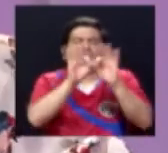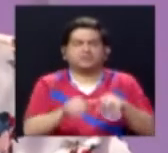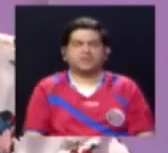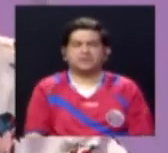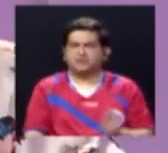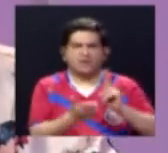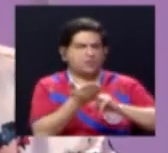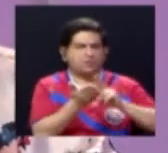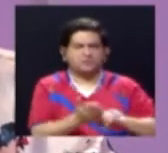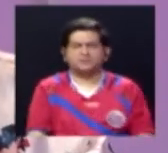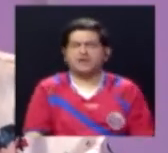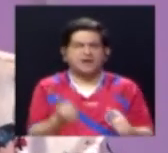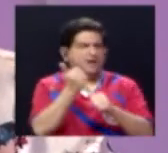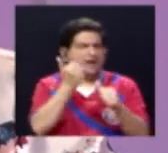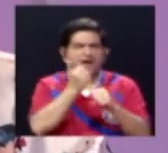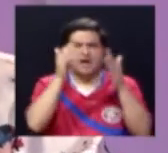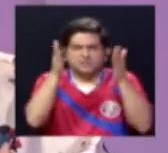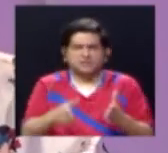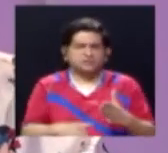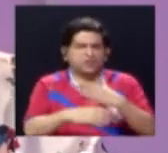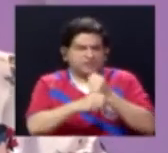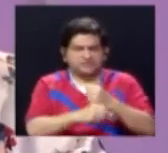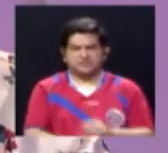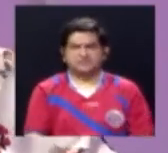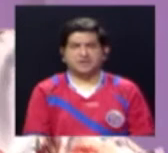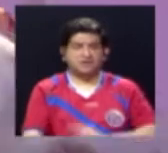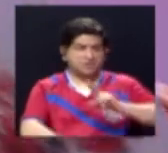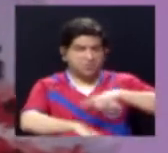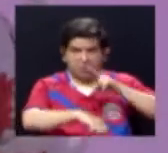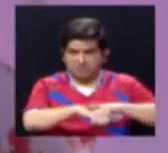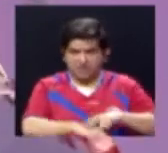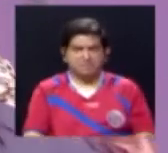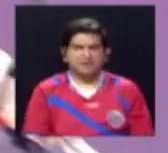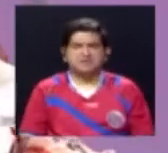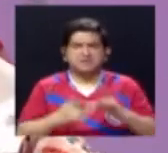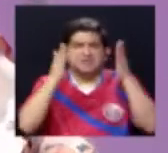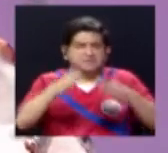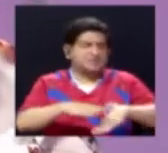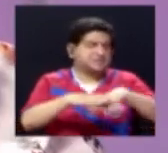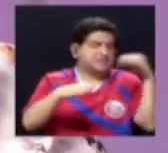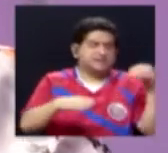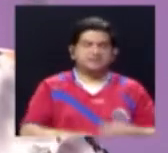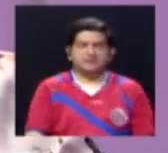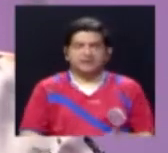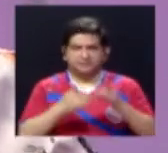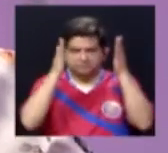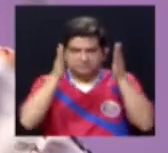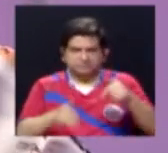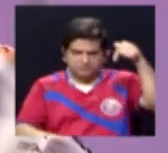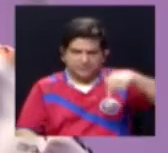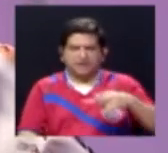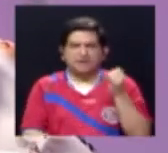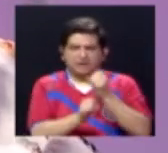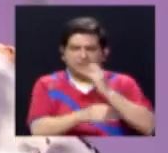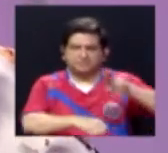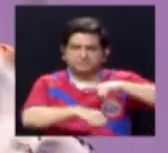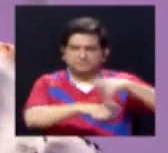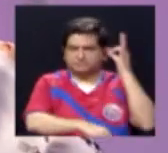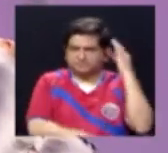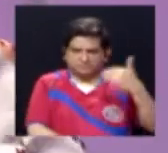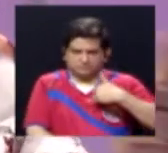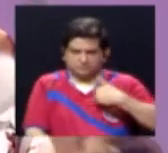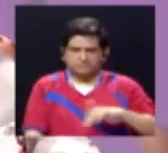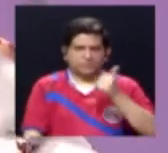contrató en la consultoría para hacerlo como se lo que se hacía es un experto de afuera cuando las experticias están en el dínamo y